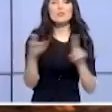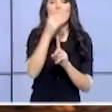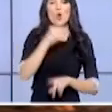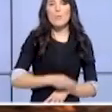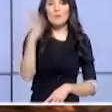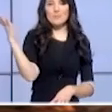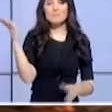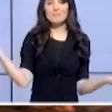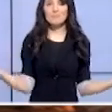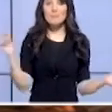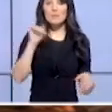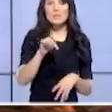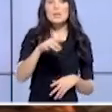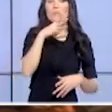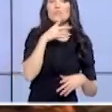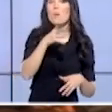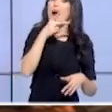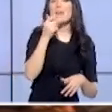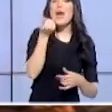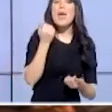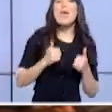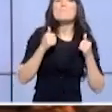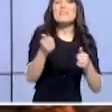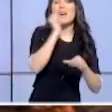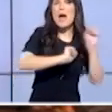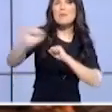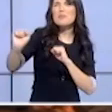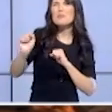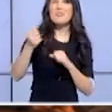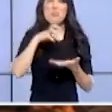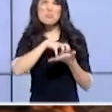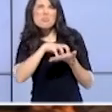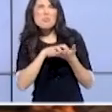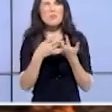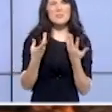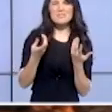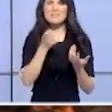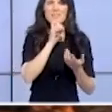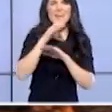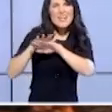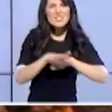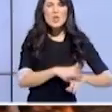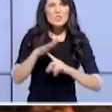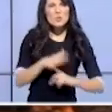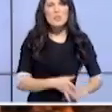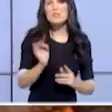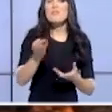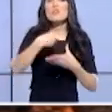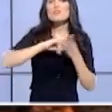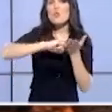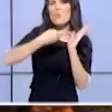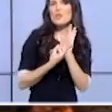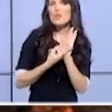país Por eso ahora no es el momento de iniciar aventuras inciertas y excluyentes con un proyecto